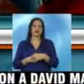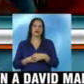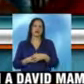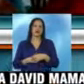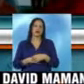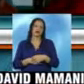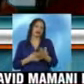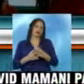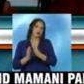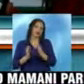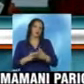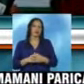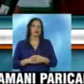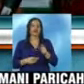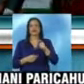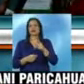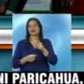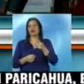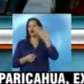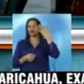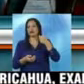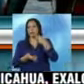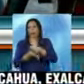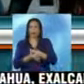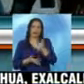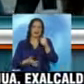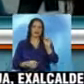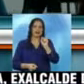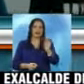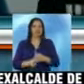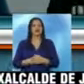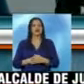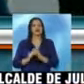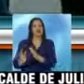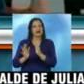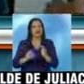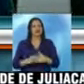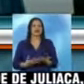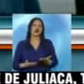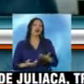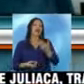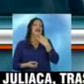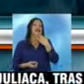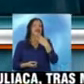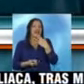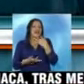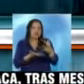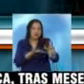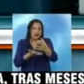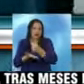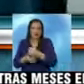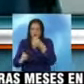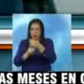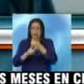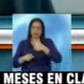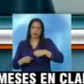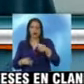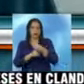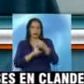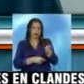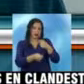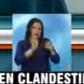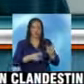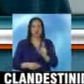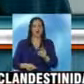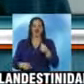¿no? Alcalde, sobre los 10 soles que se cobran también para estar en la playa, ¿este era un cobre que se hacía por la parte de la municipalidad o era por parte de los comerciantes? De parte